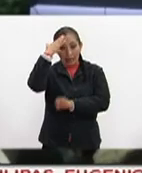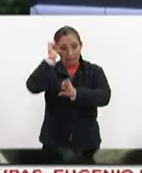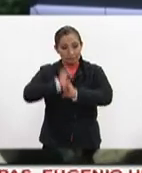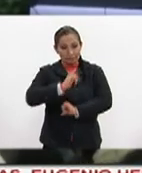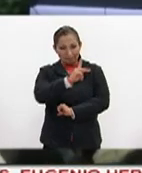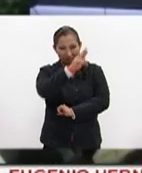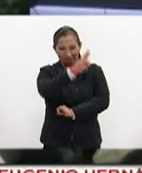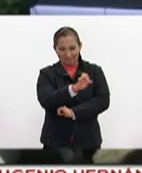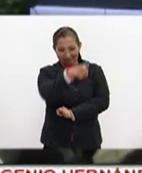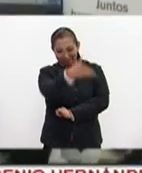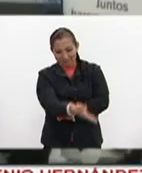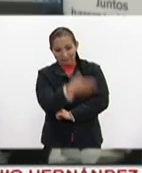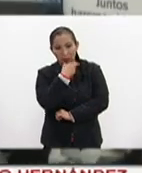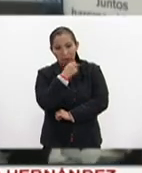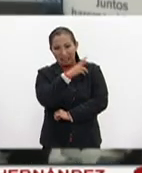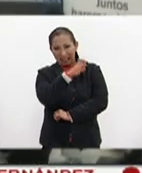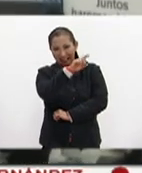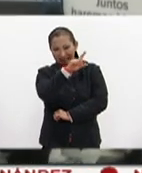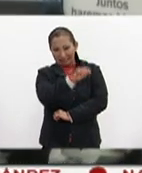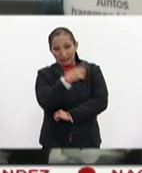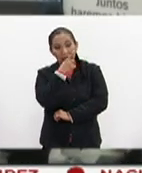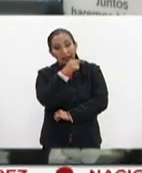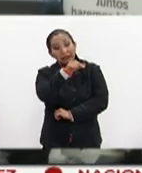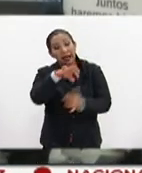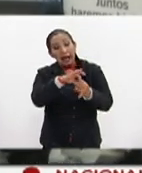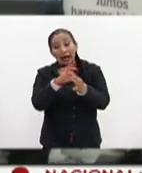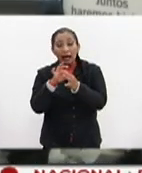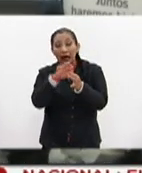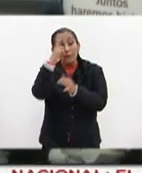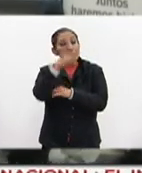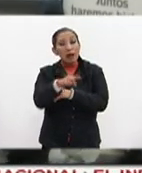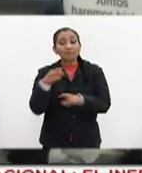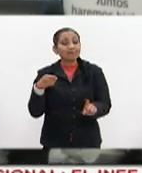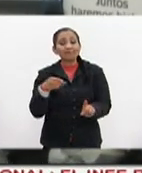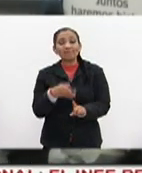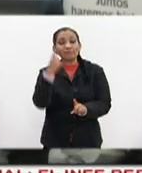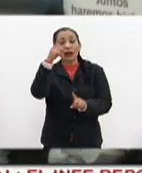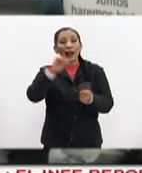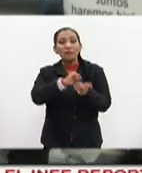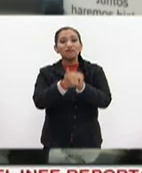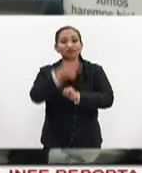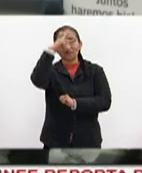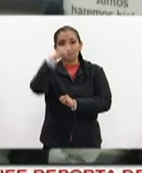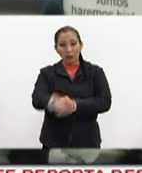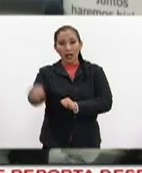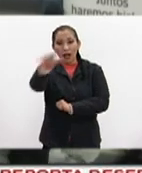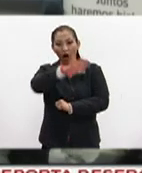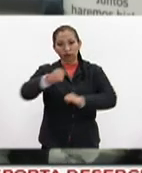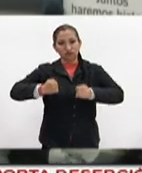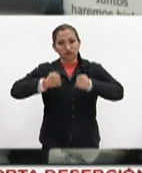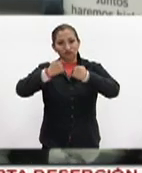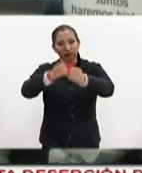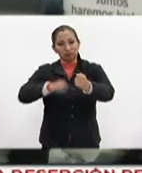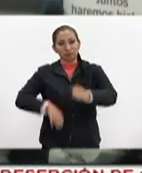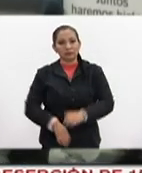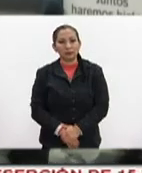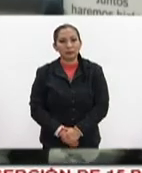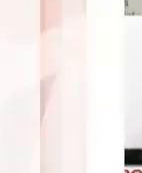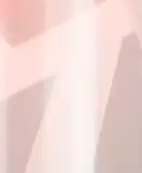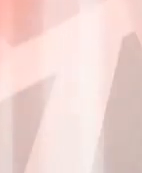priista, Enrique Ochoa Reza, aseguró que esta alianza es con el objetivo de convertir a México en una potencia.